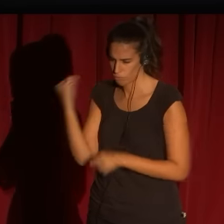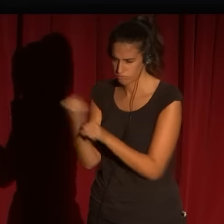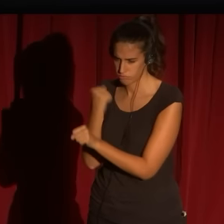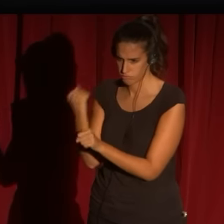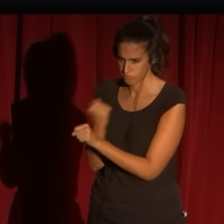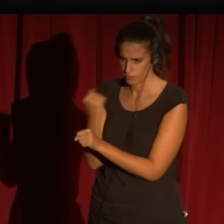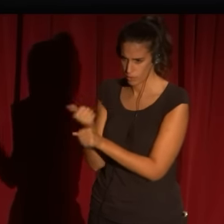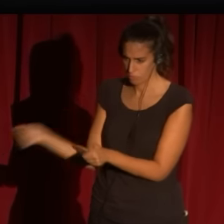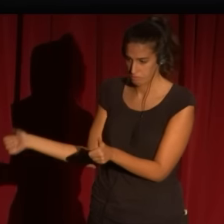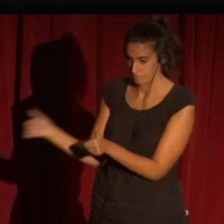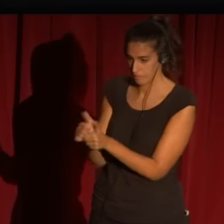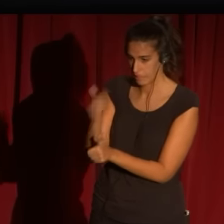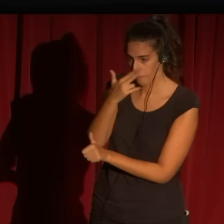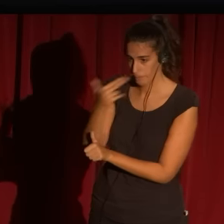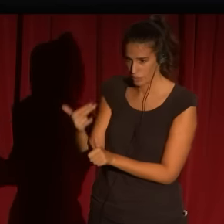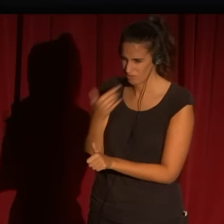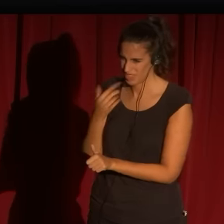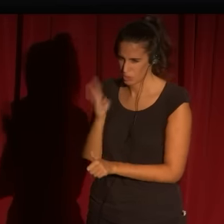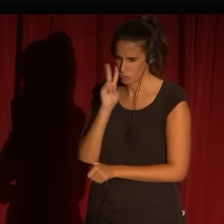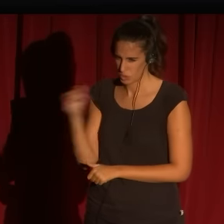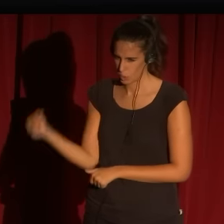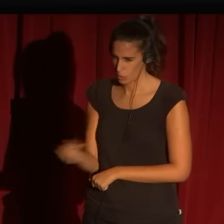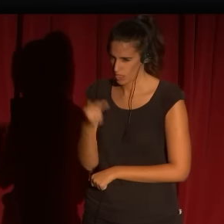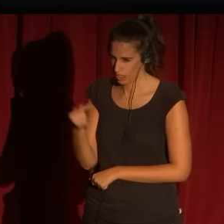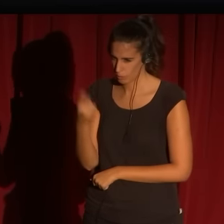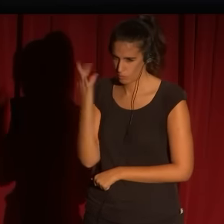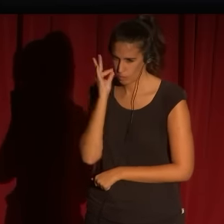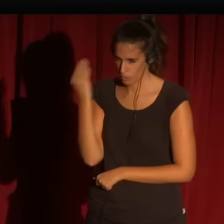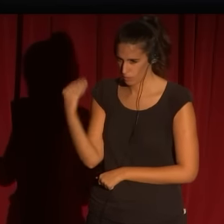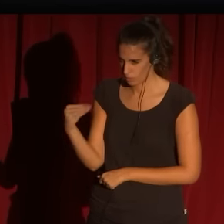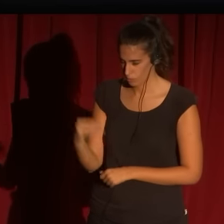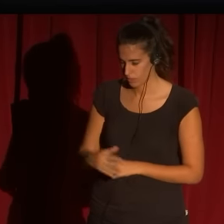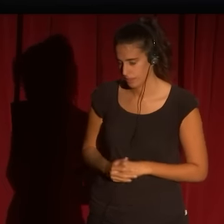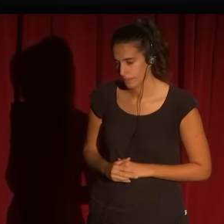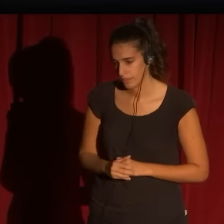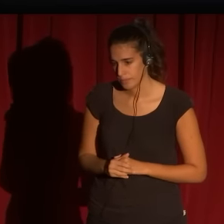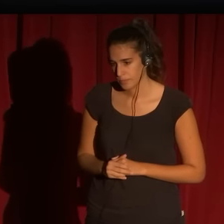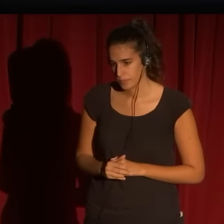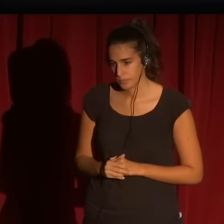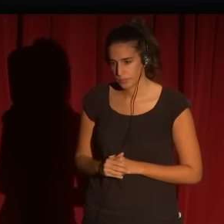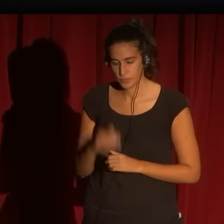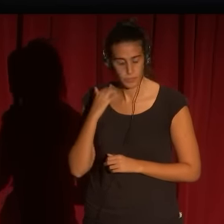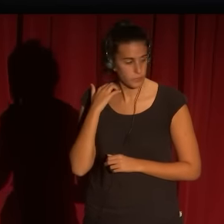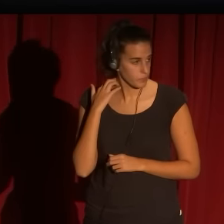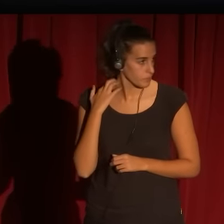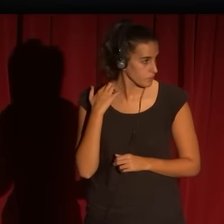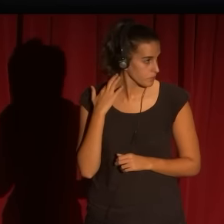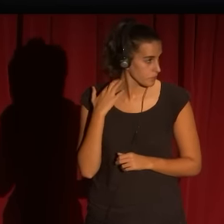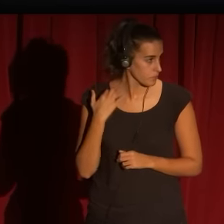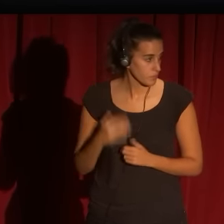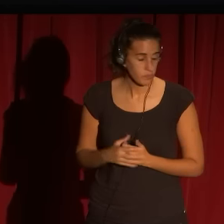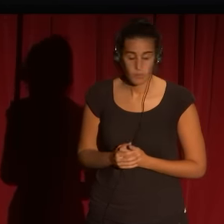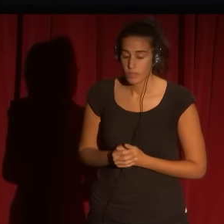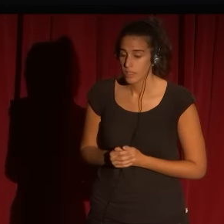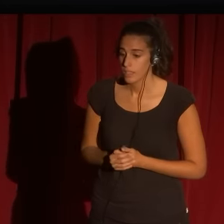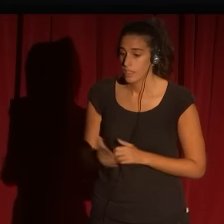al servicio de aquel pintor eso era algo que estaba mal visto para una mujer joven no muchas de las pintoras o de